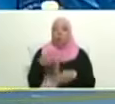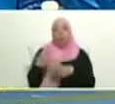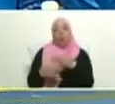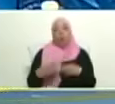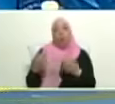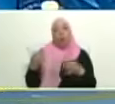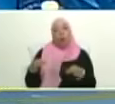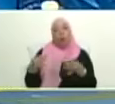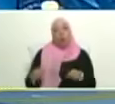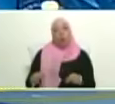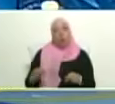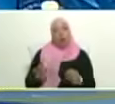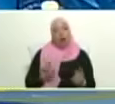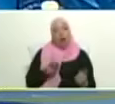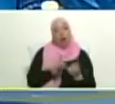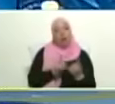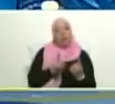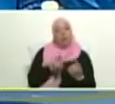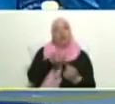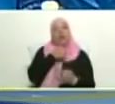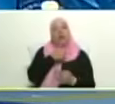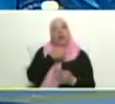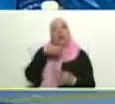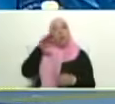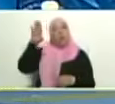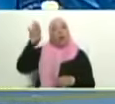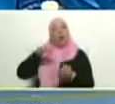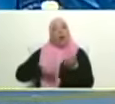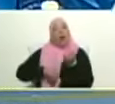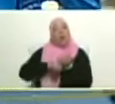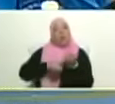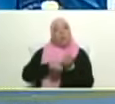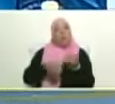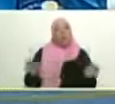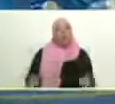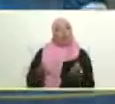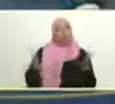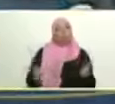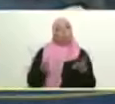¿verdad? Levanten la mano los que arengan a su personal.